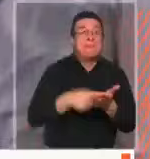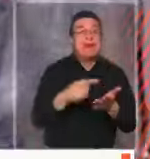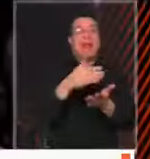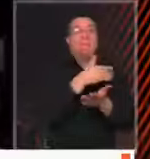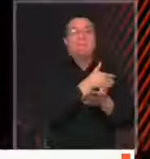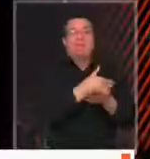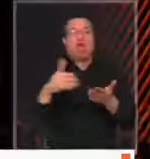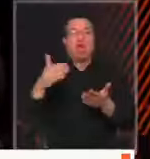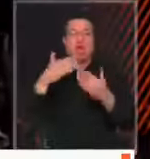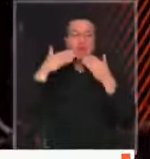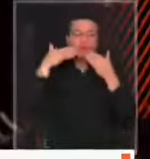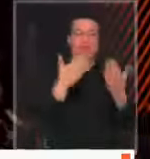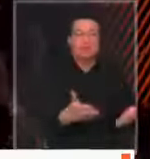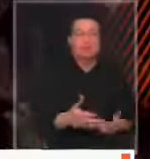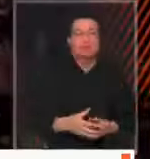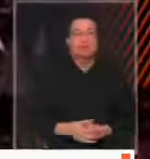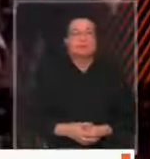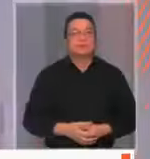1.000.000.000 de pesos.